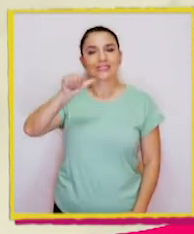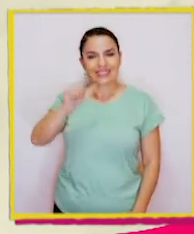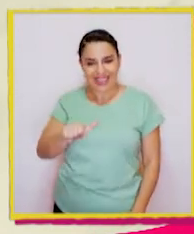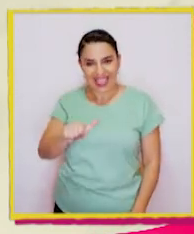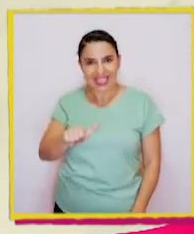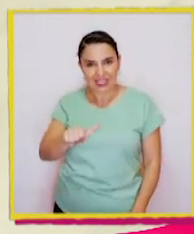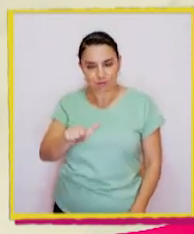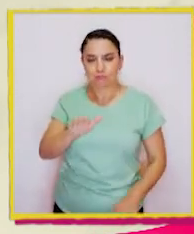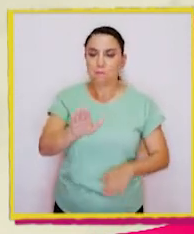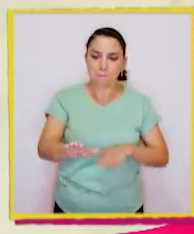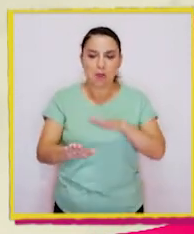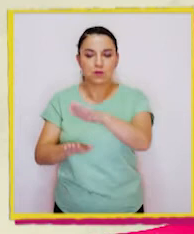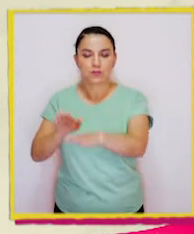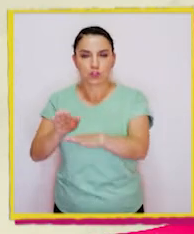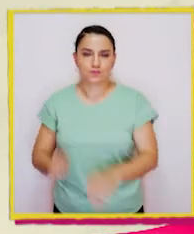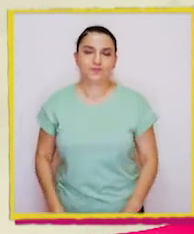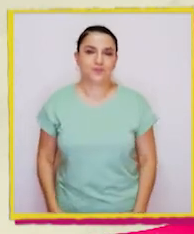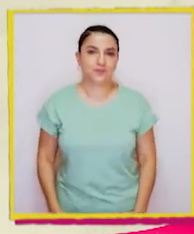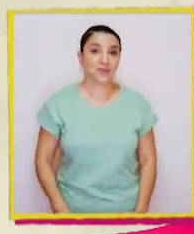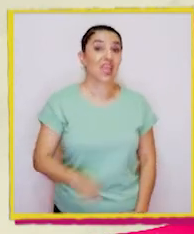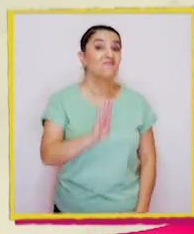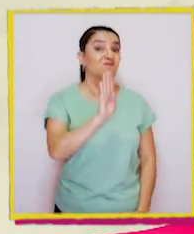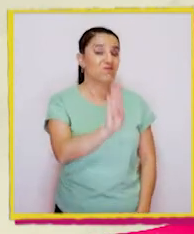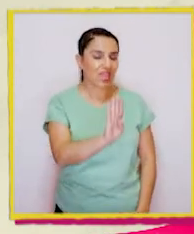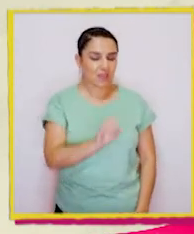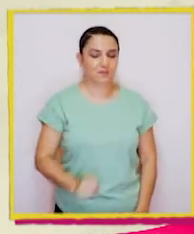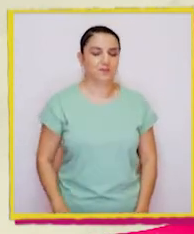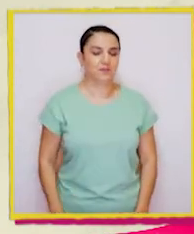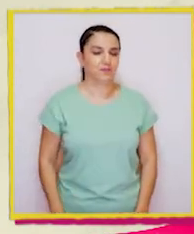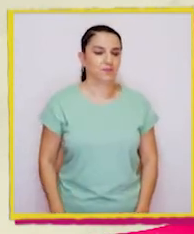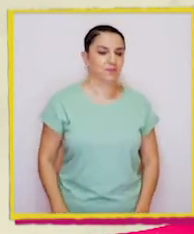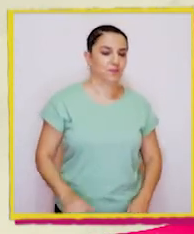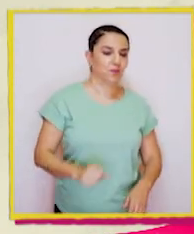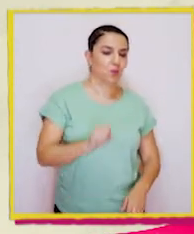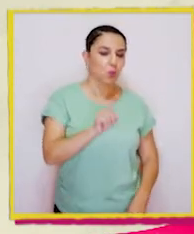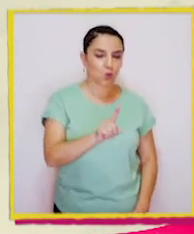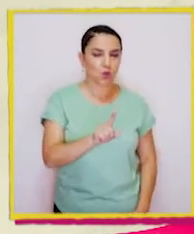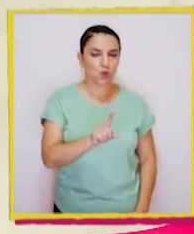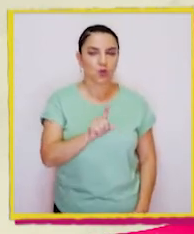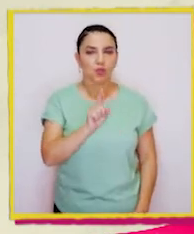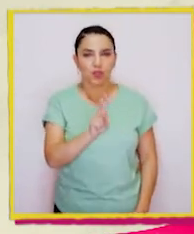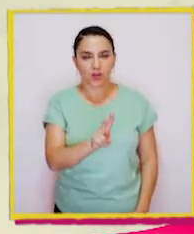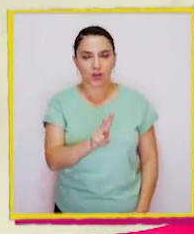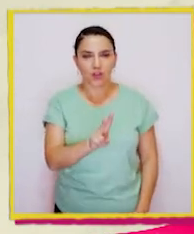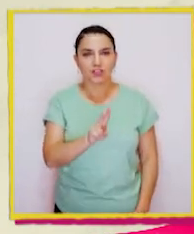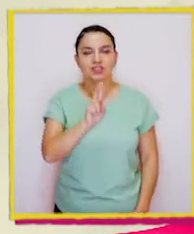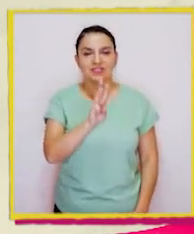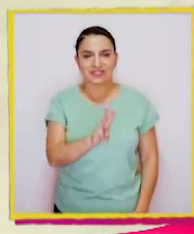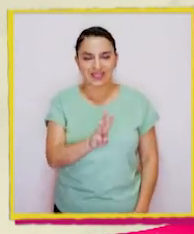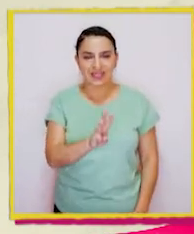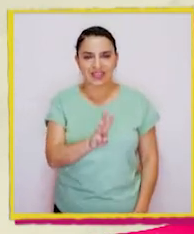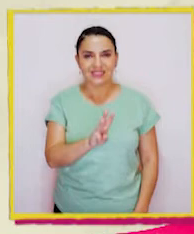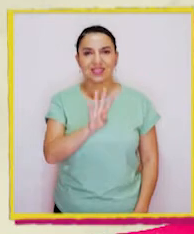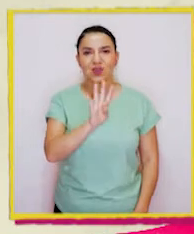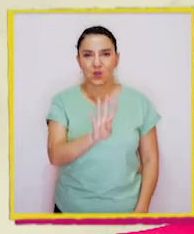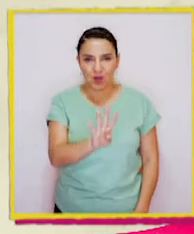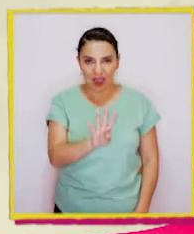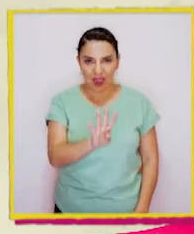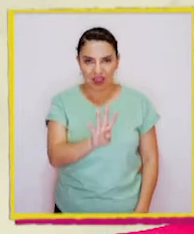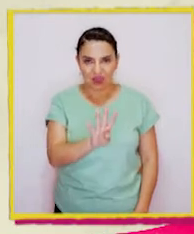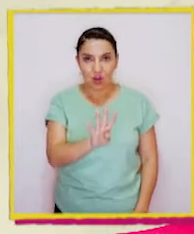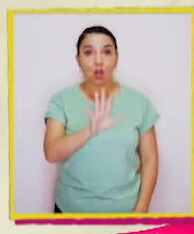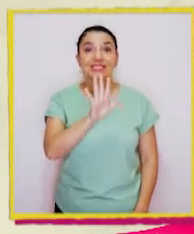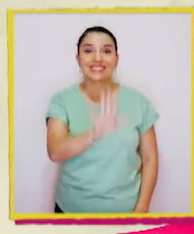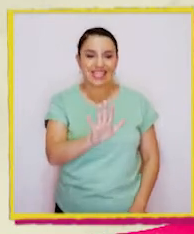y 6 pasos. Mientras que el camino B mide 1, 2, 3,